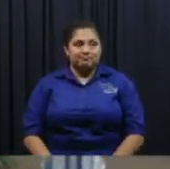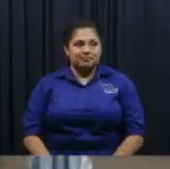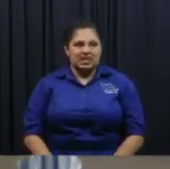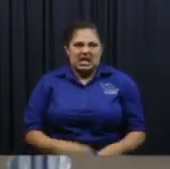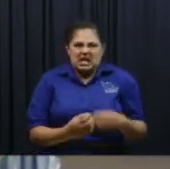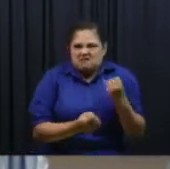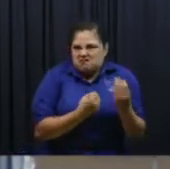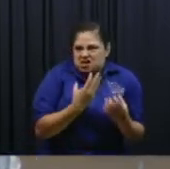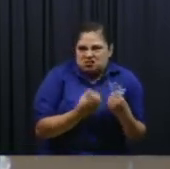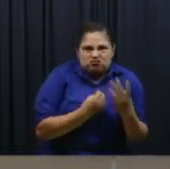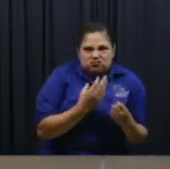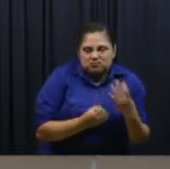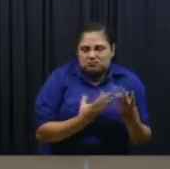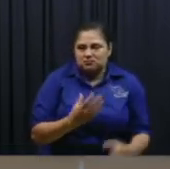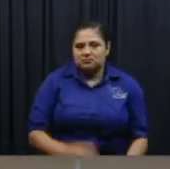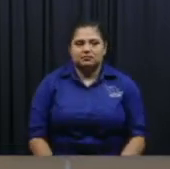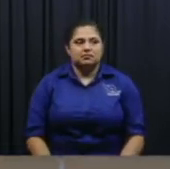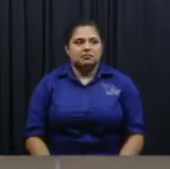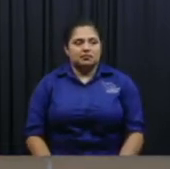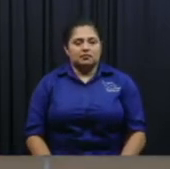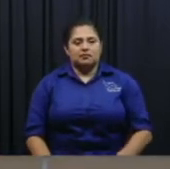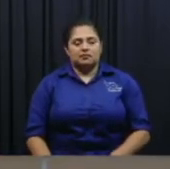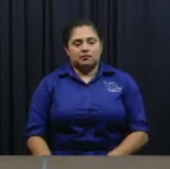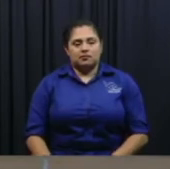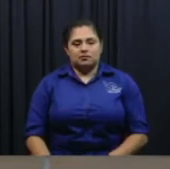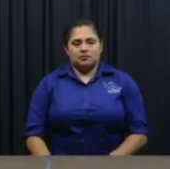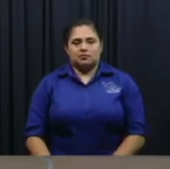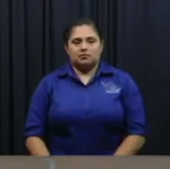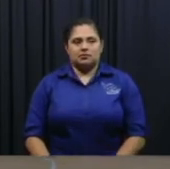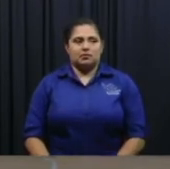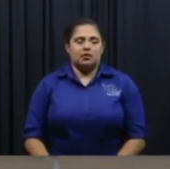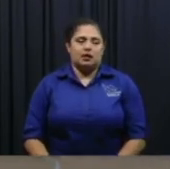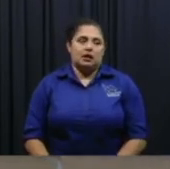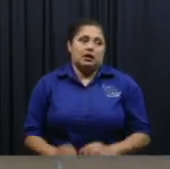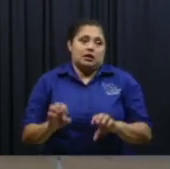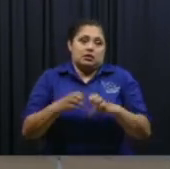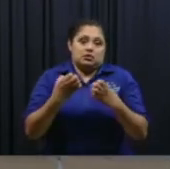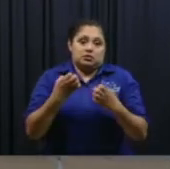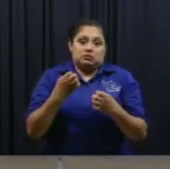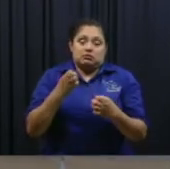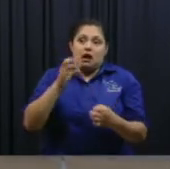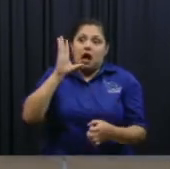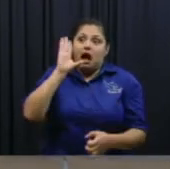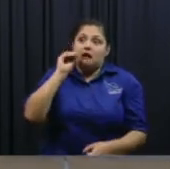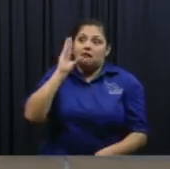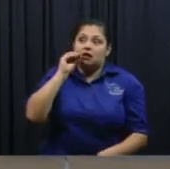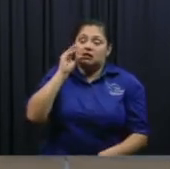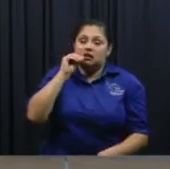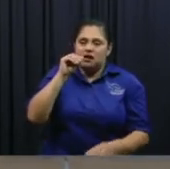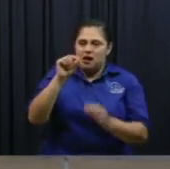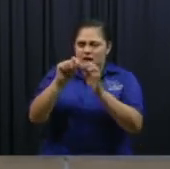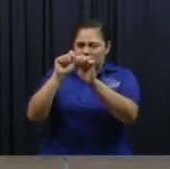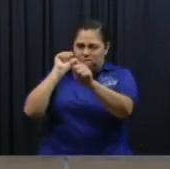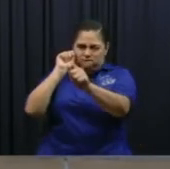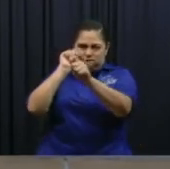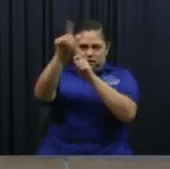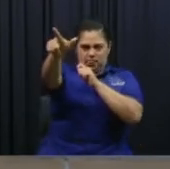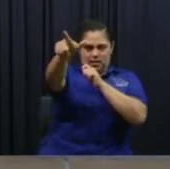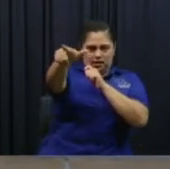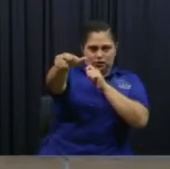un infierno un infierno Entonces ni modo ahora en la boca y salen dardos del fuego encendidos del